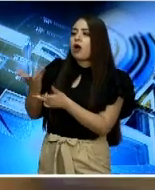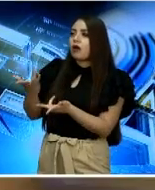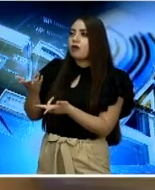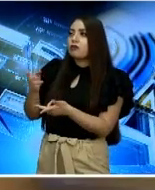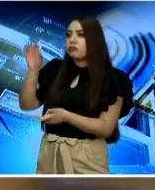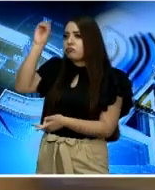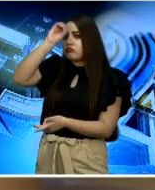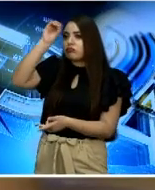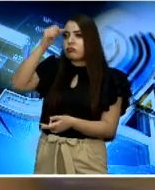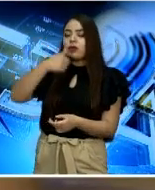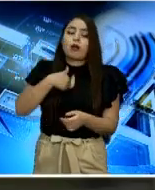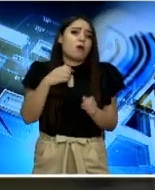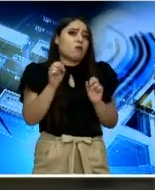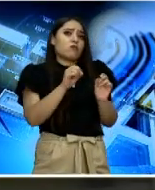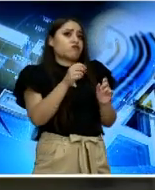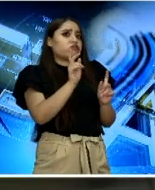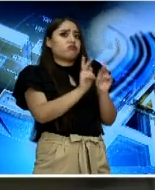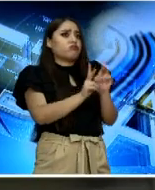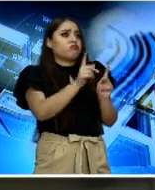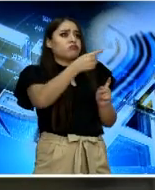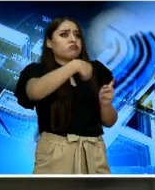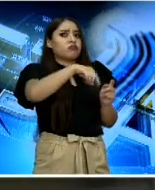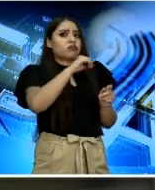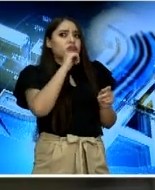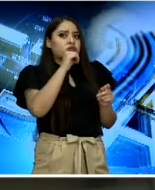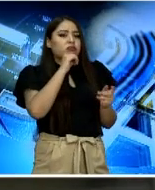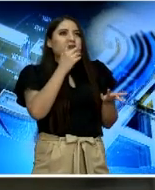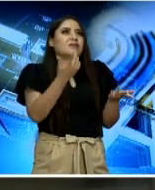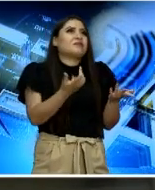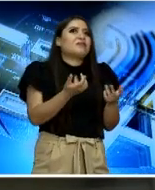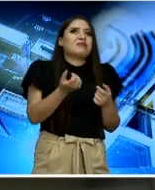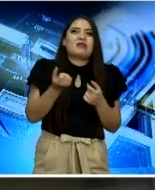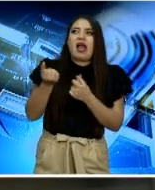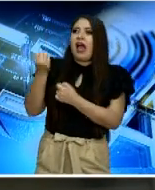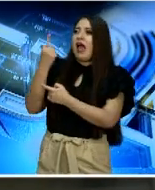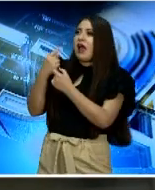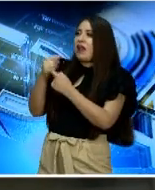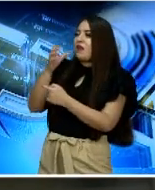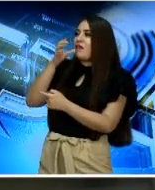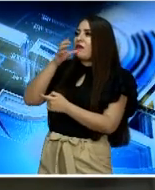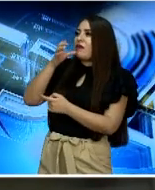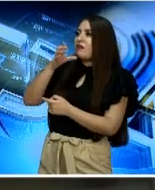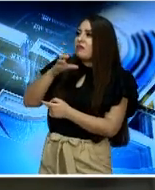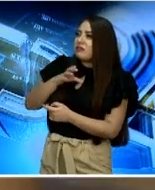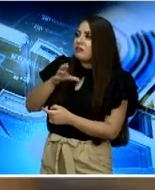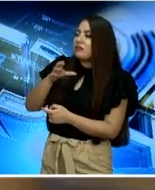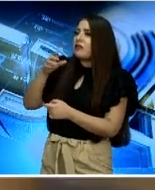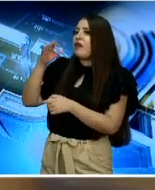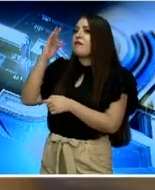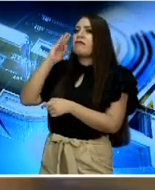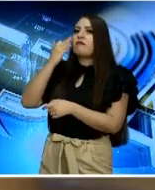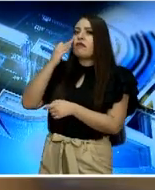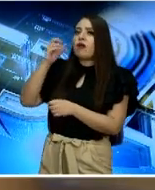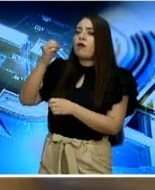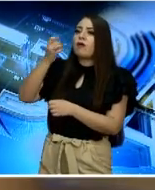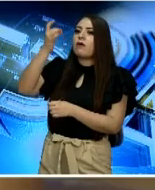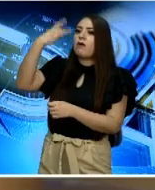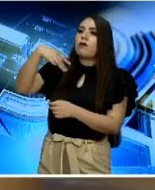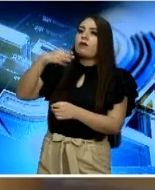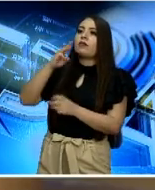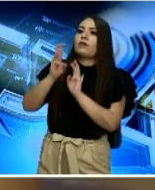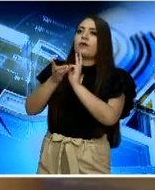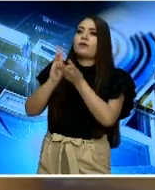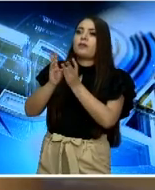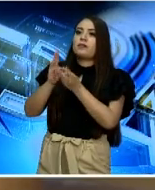con nadie del salón de ahí. Vaya, que te hayan comentado en Facebook o que te hayan buscado en WhatsApp. No, hasta ahorita nadie me ha mandado WhatsApp y